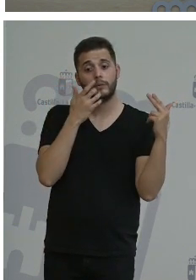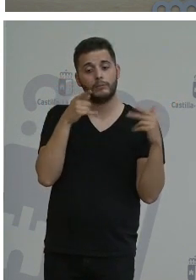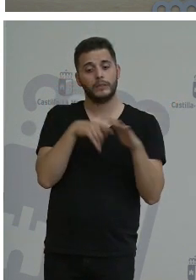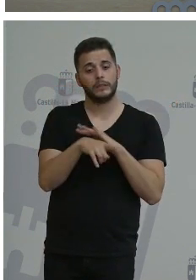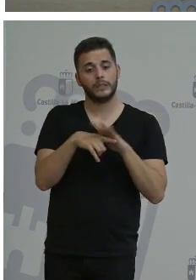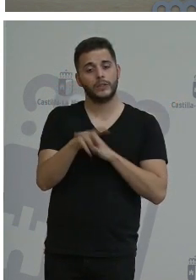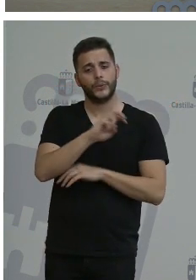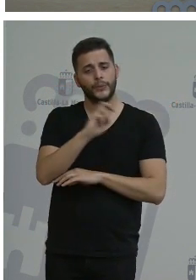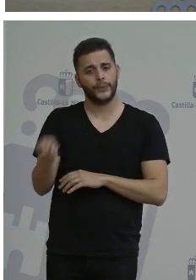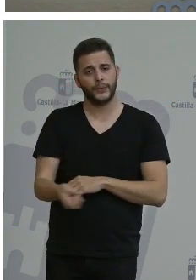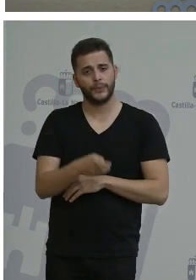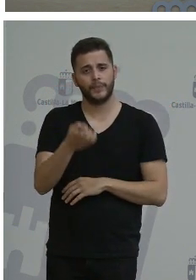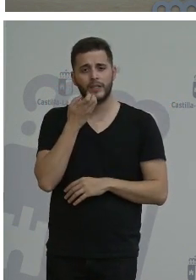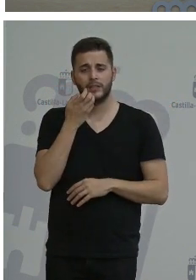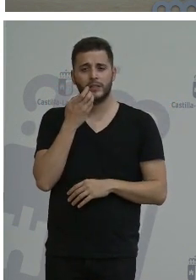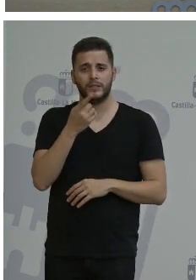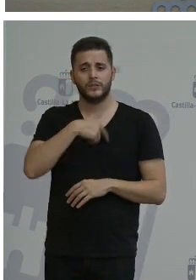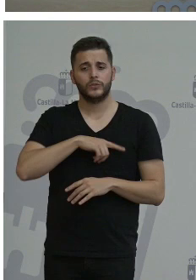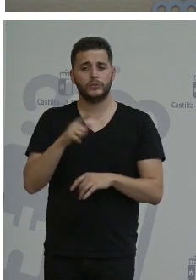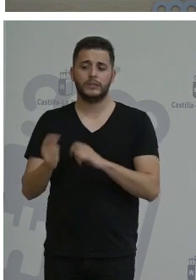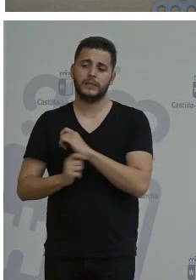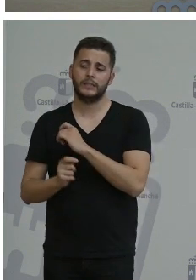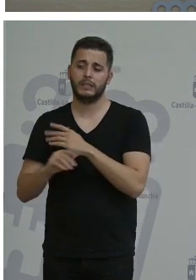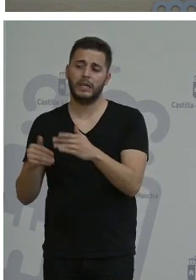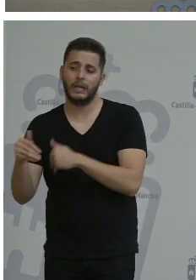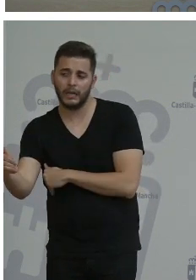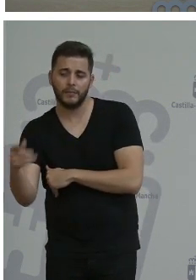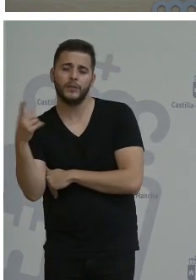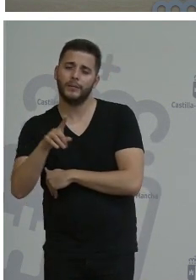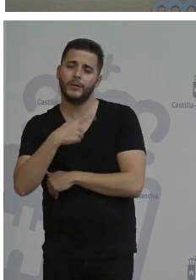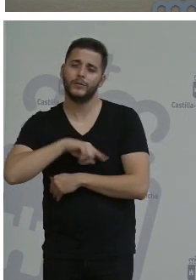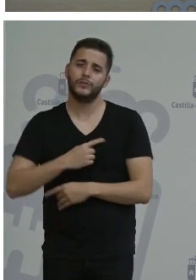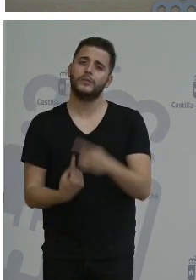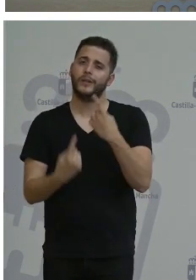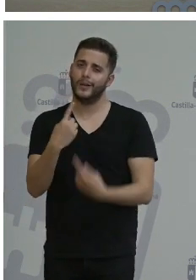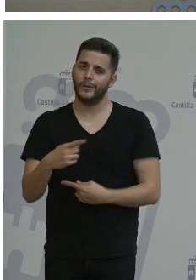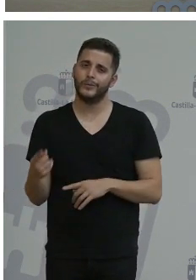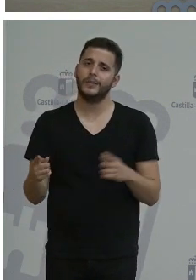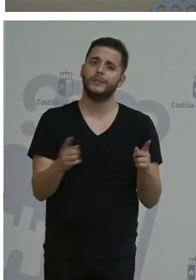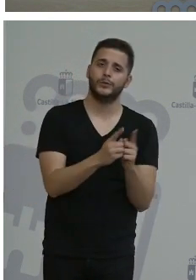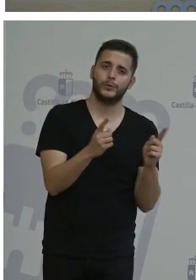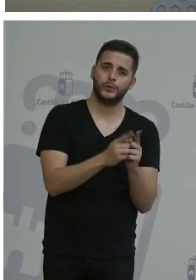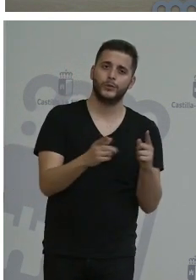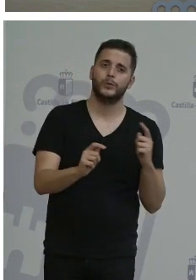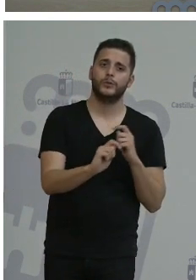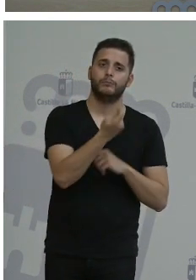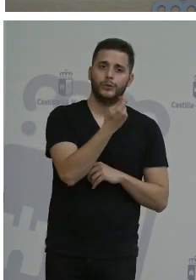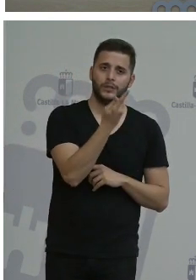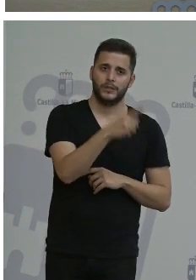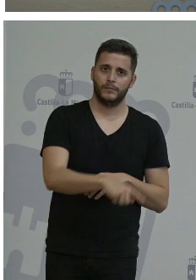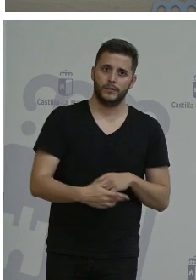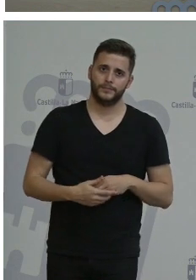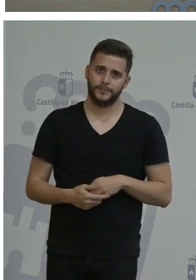de diversidad, que, bueno, esto lo hemos puesto a largo plazo, pero yo creo que en algunas ya podríamos decir que a corto plazo se va a conseguir también.